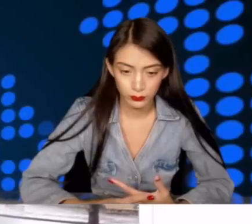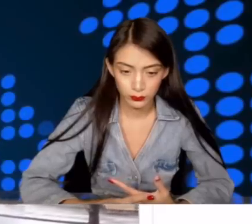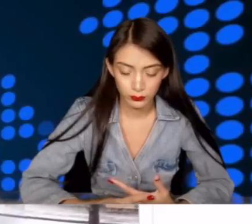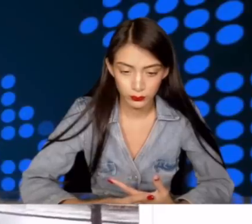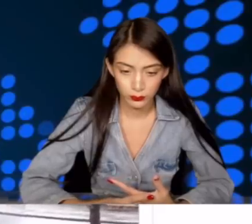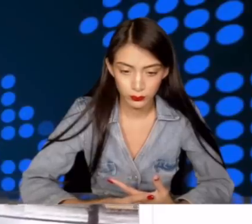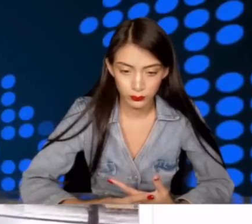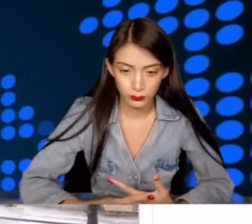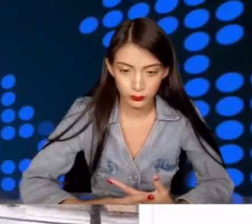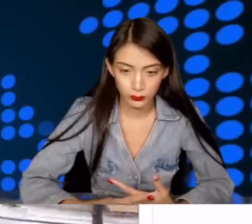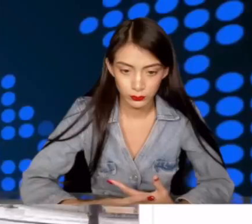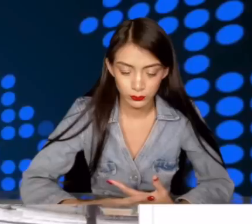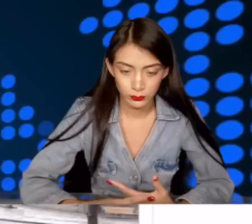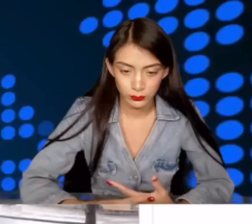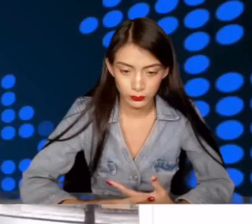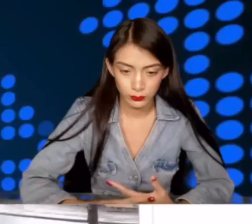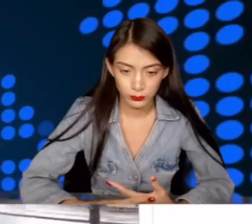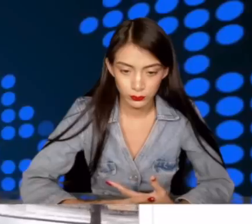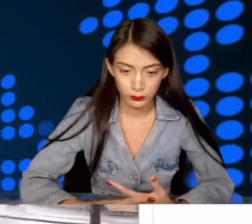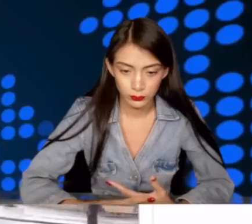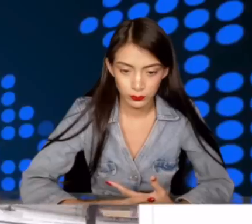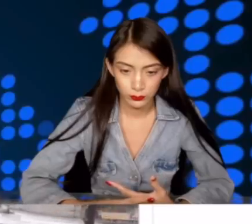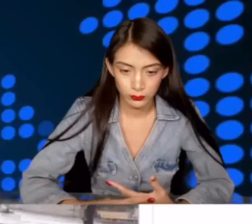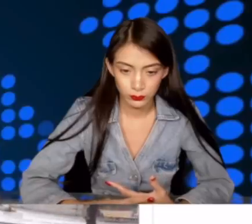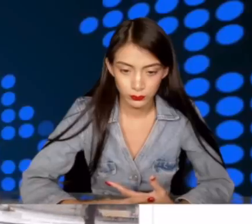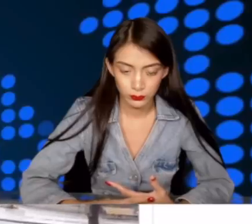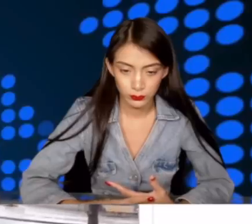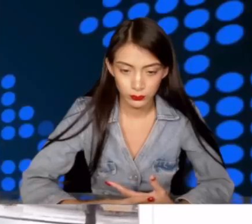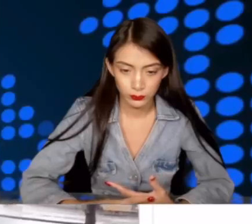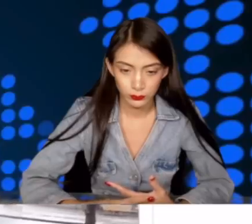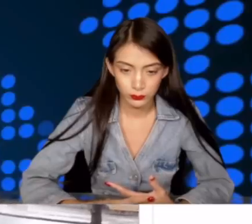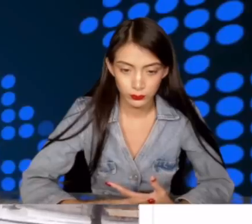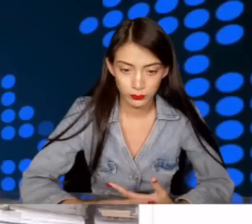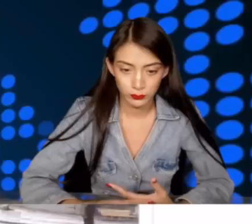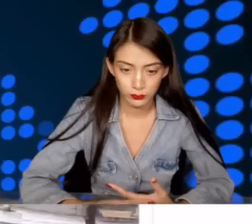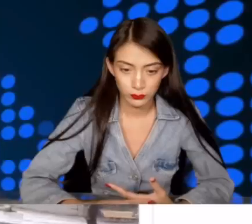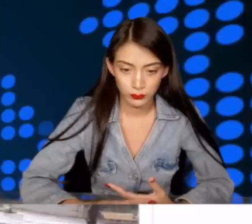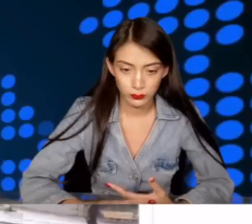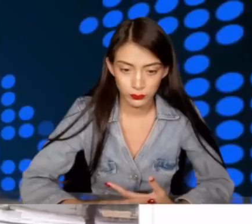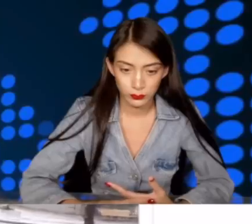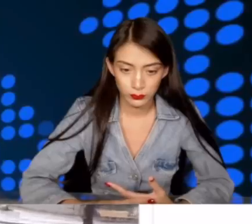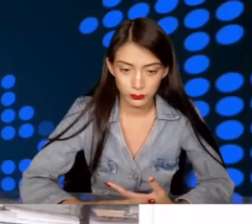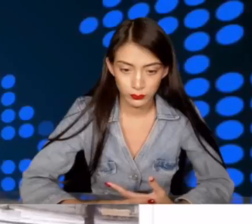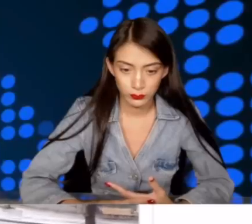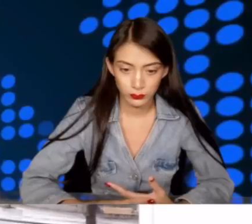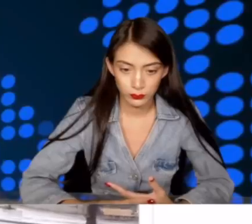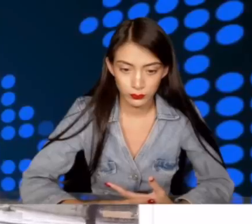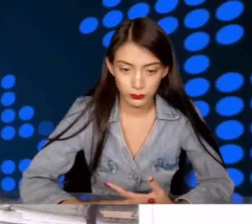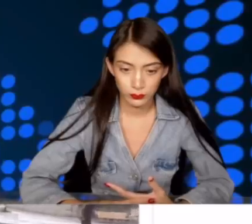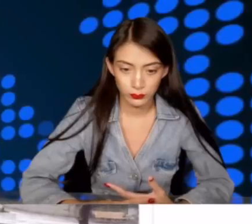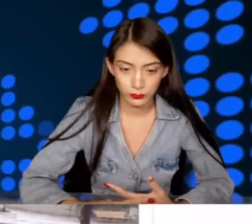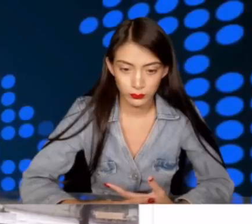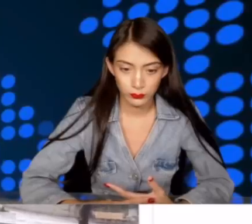mantienen en las barricadas, y se espera que haya una reacción, tal vez en crecimiento popular, de una respuesta ante lo que fue un golpe